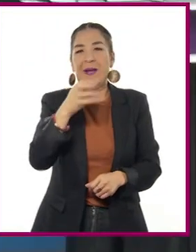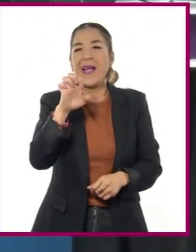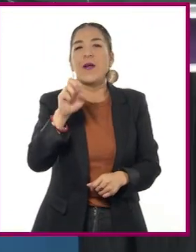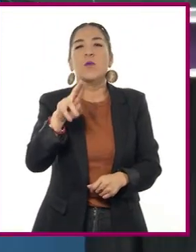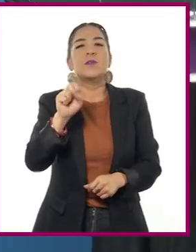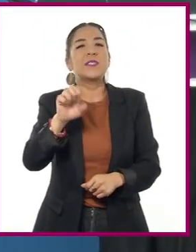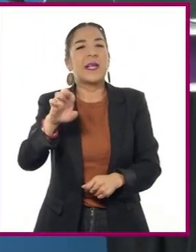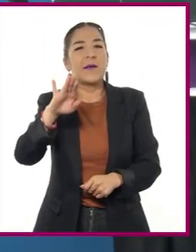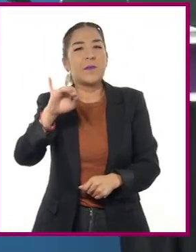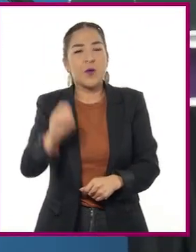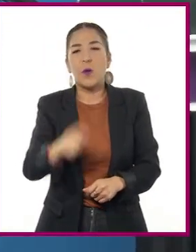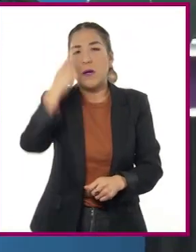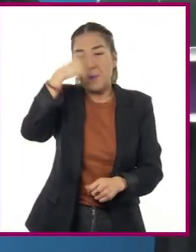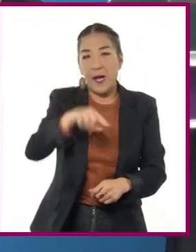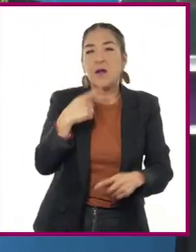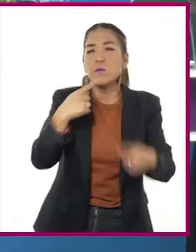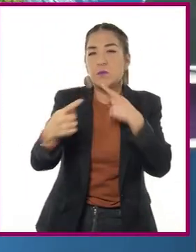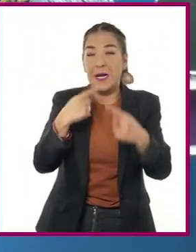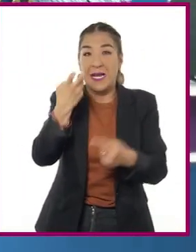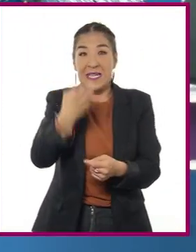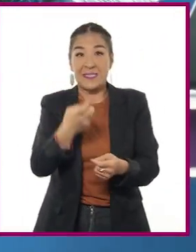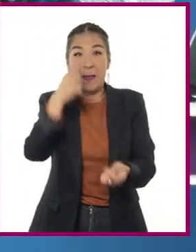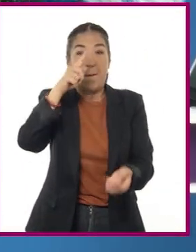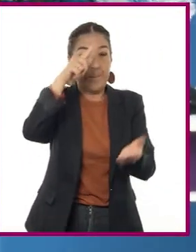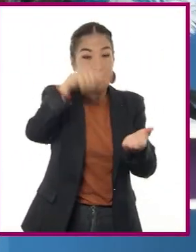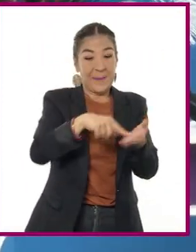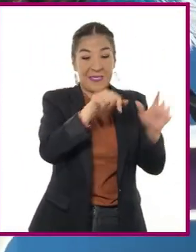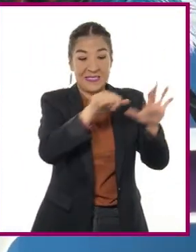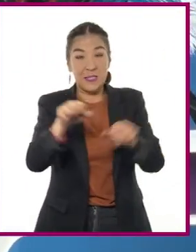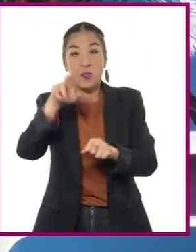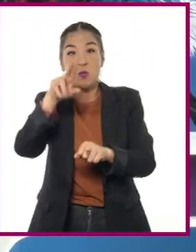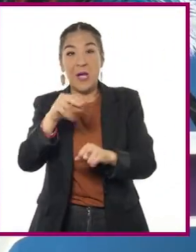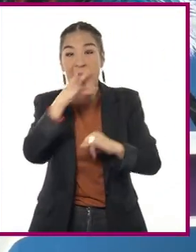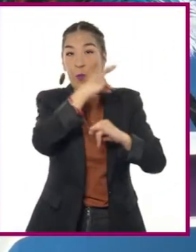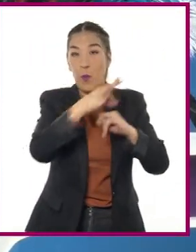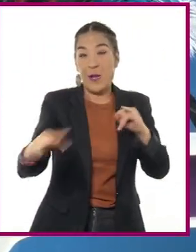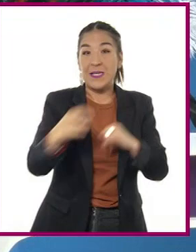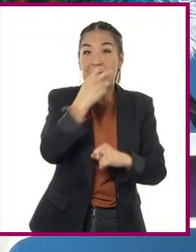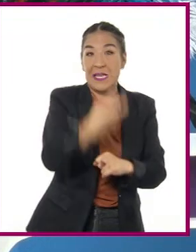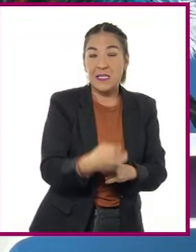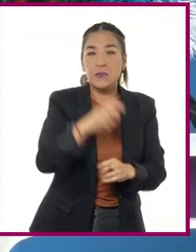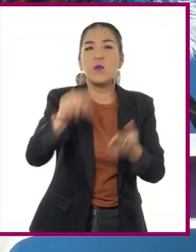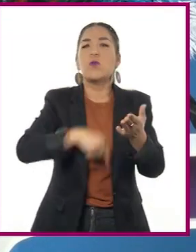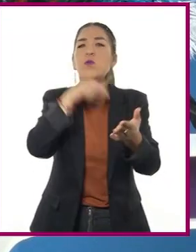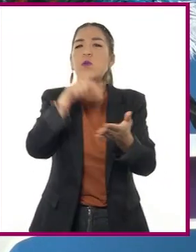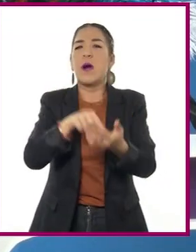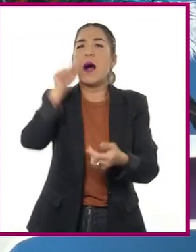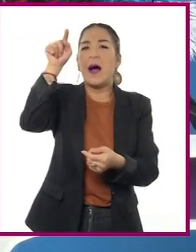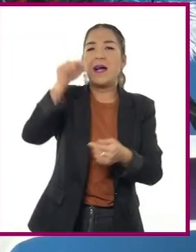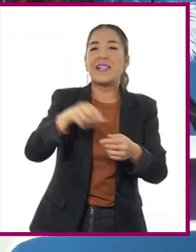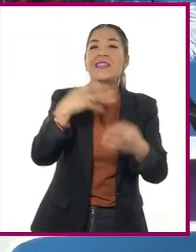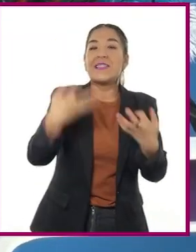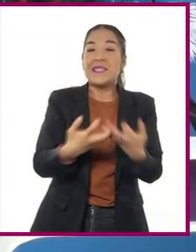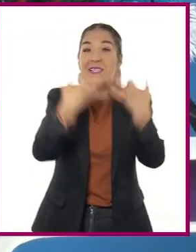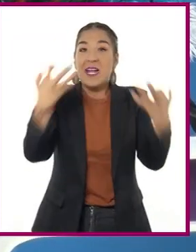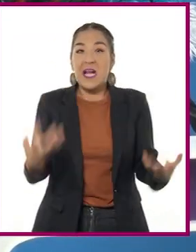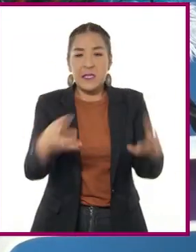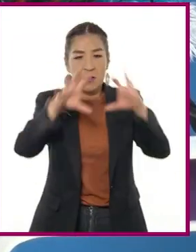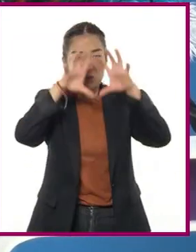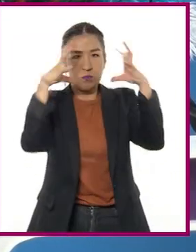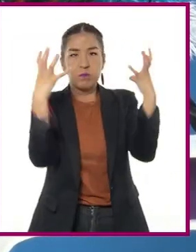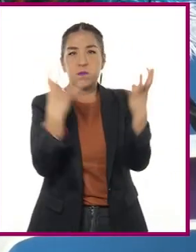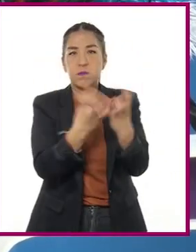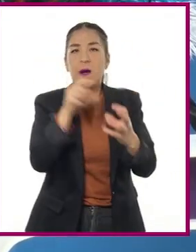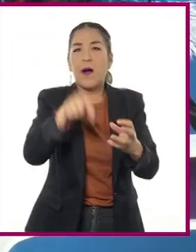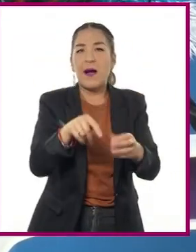el cometa que a finales de 1680 apareció en el hemisferio norte de la Tierra y fue visto en